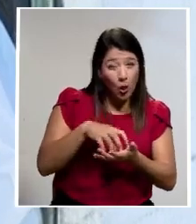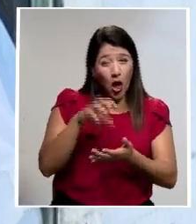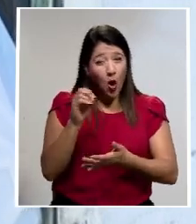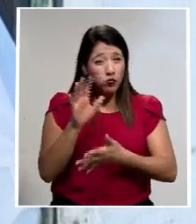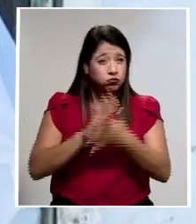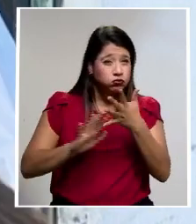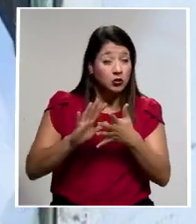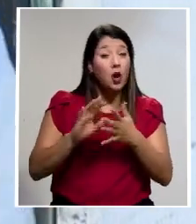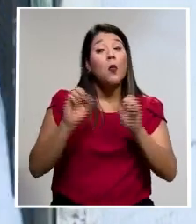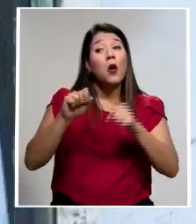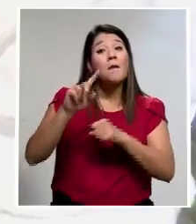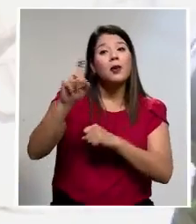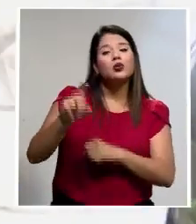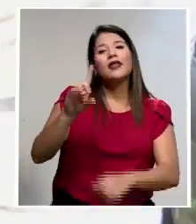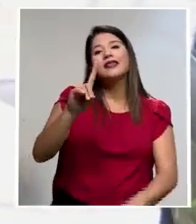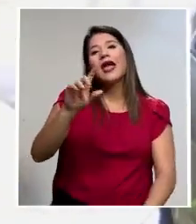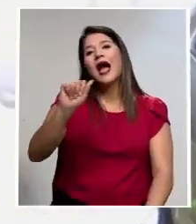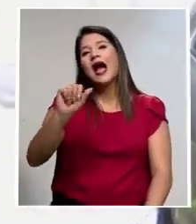al correo